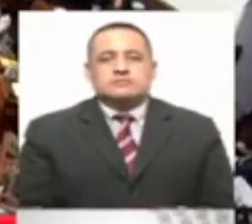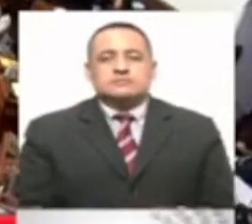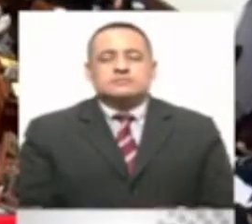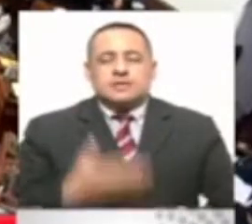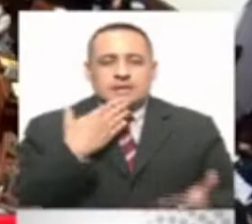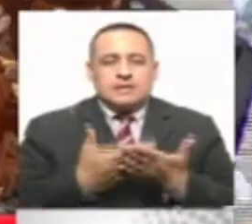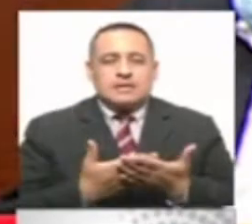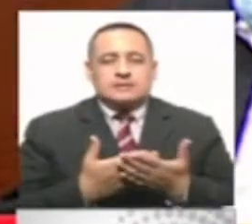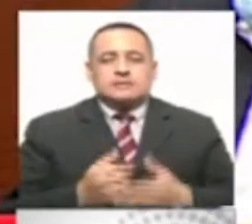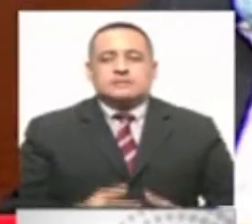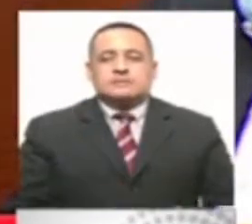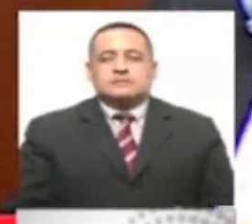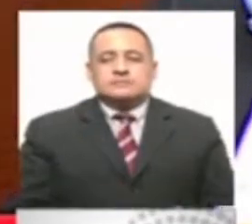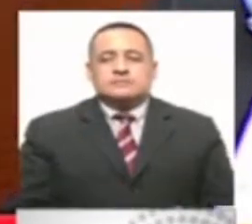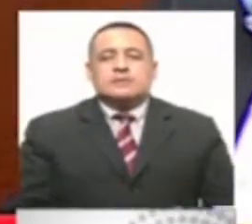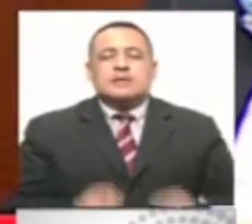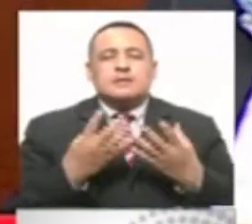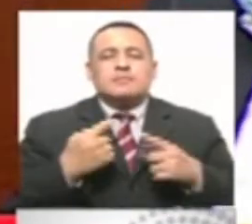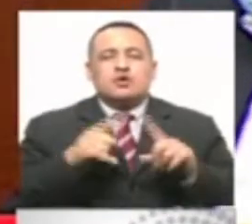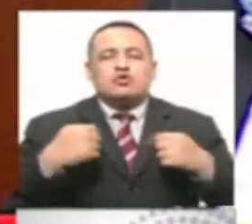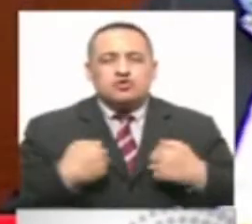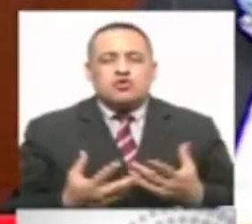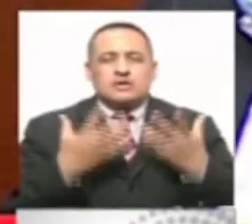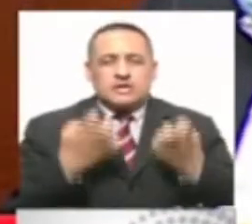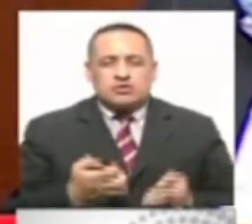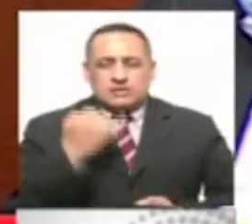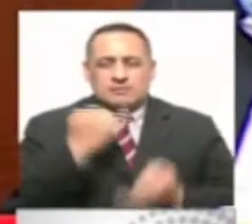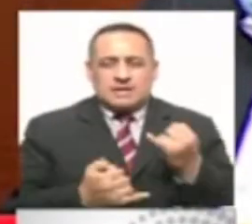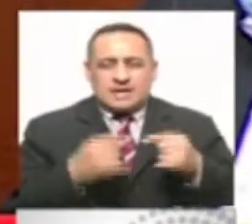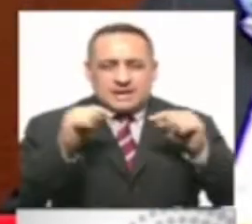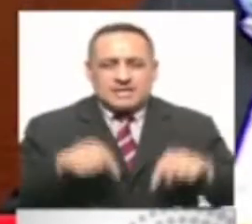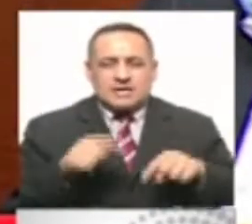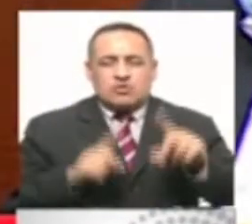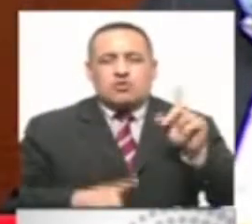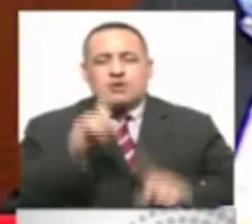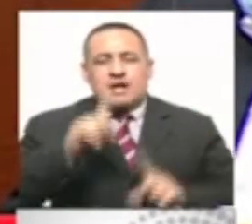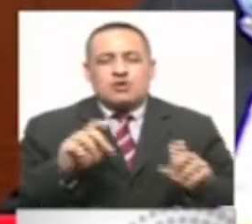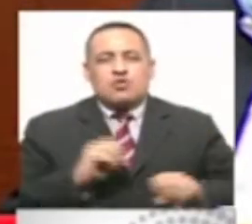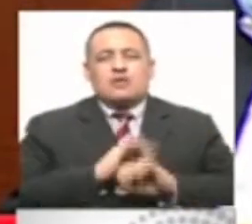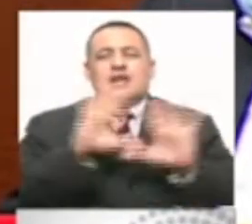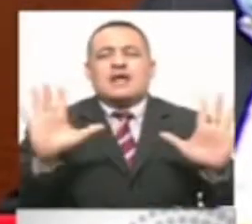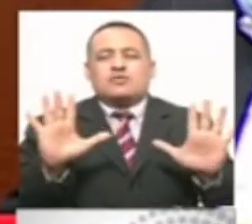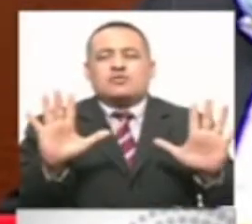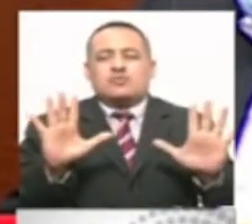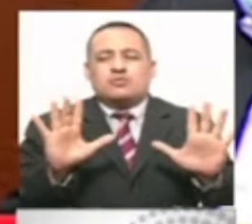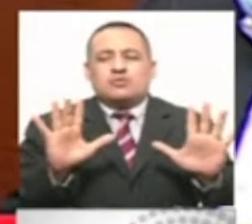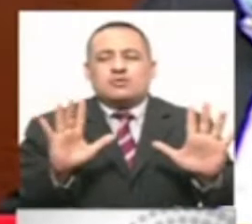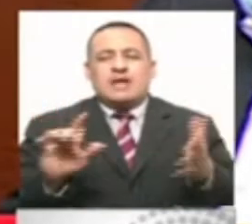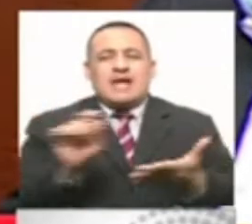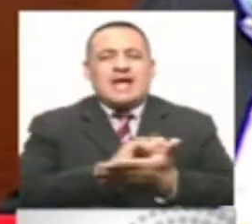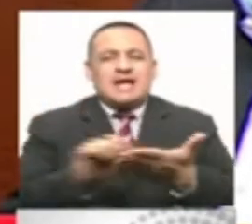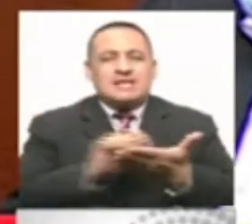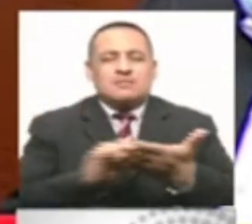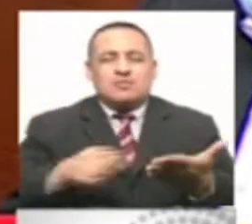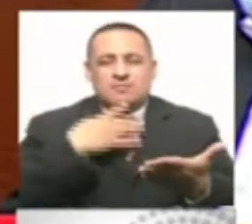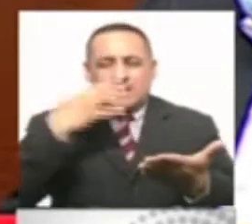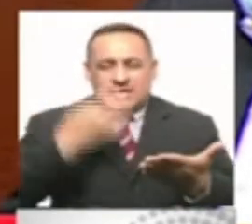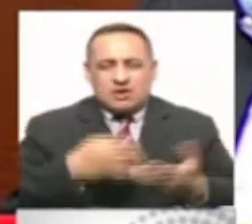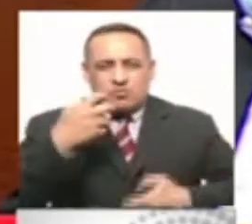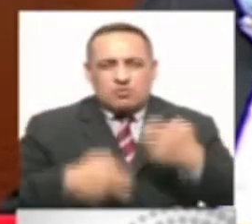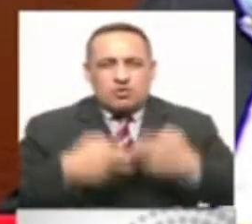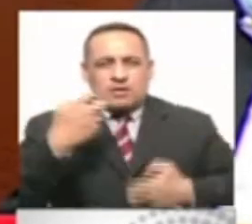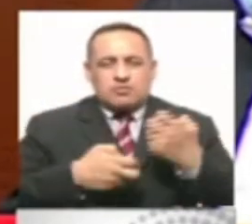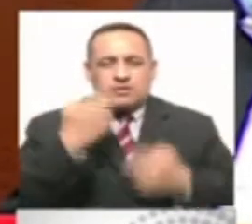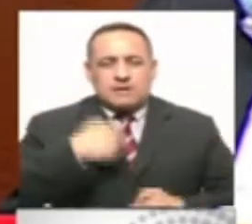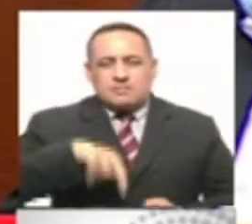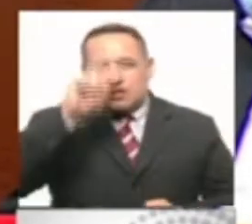Gracias, señora presidenta. Pero yo quiero concluir aquí con algo claro. Agendemos los verdaderos problemas